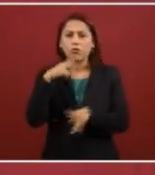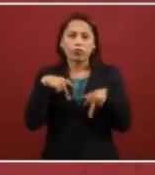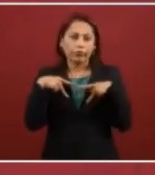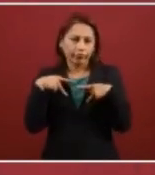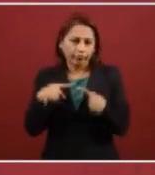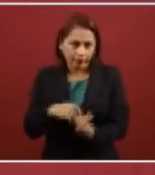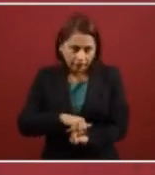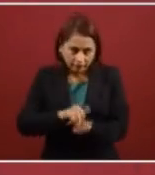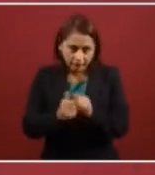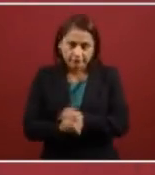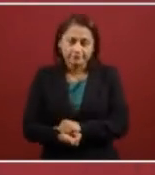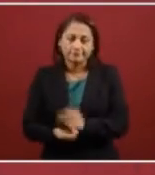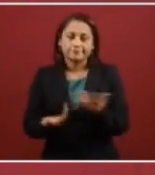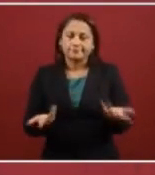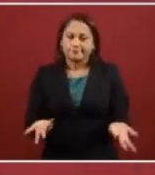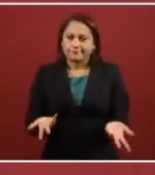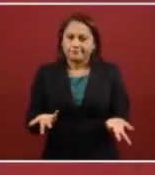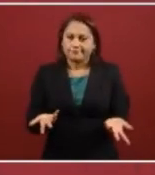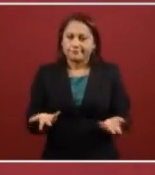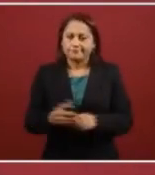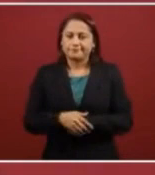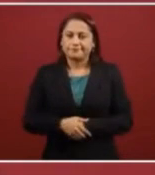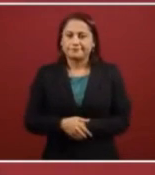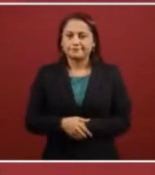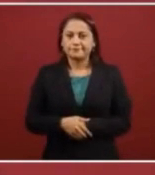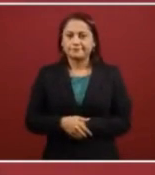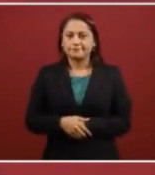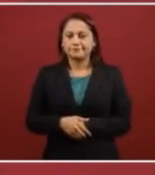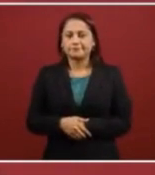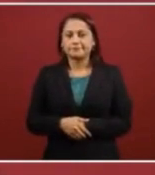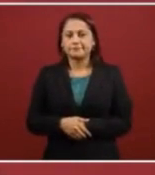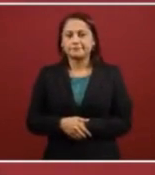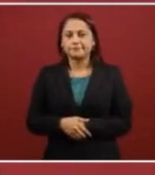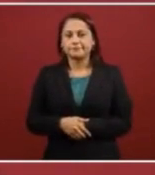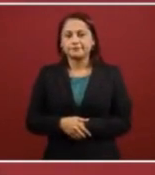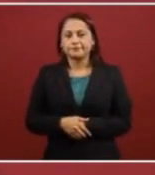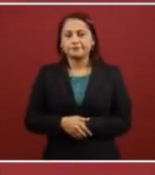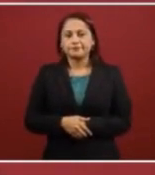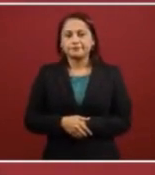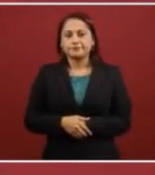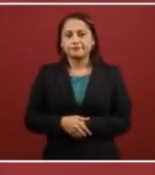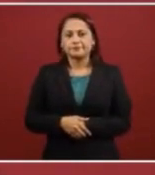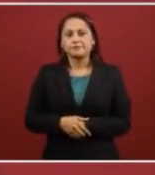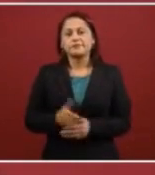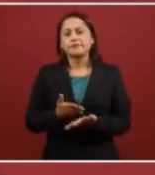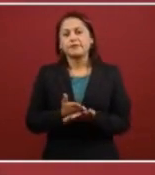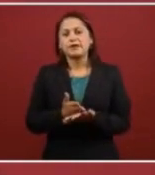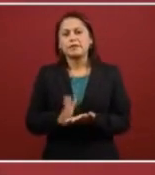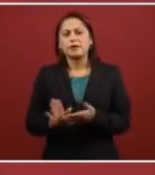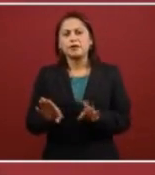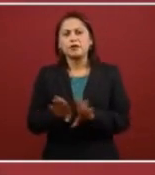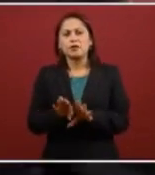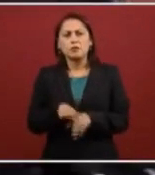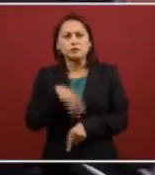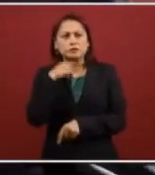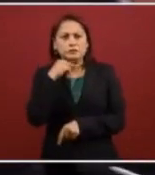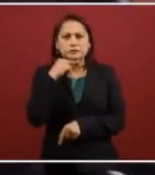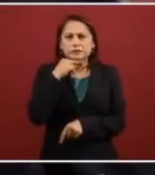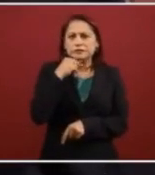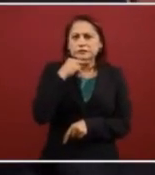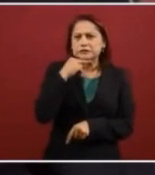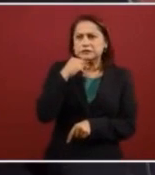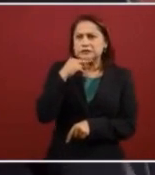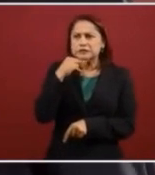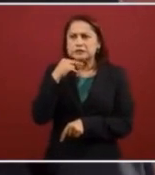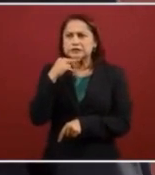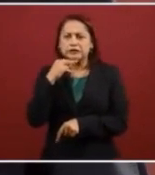worries, gets y además, loose. No tanto es. And it's not just so much afligirse para no aflojarse. You not get